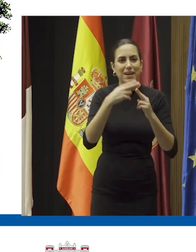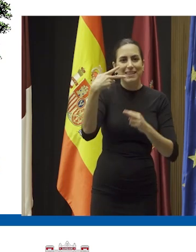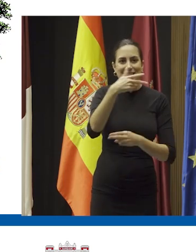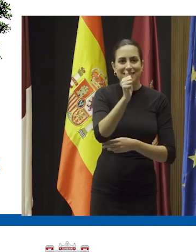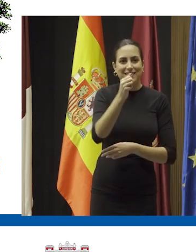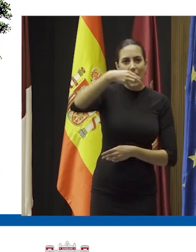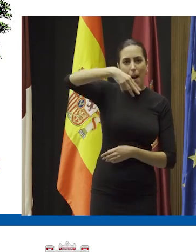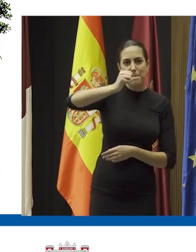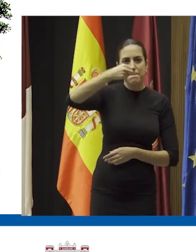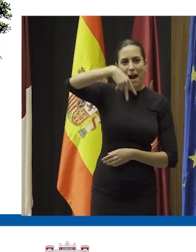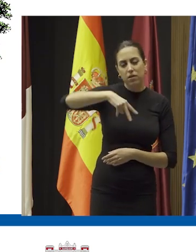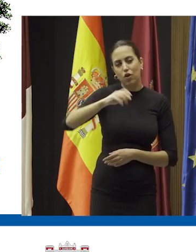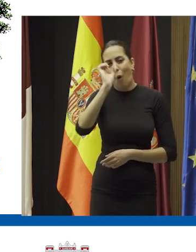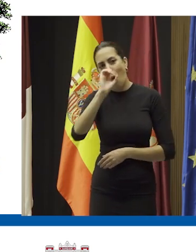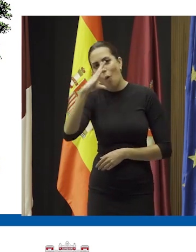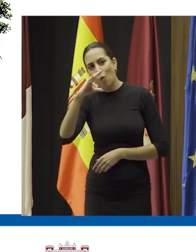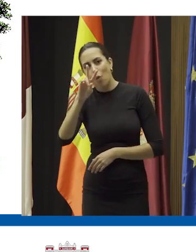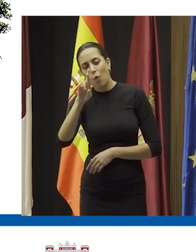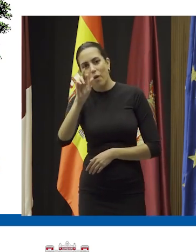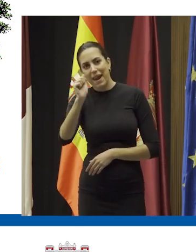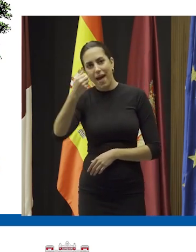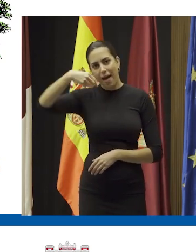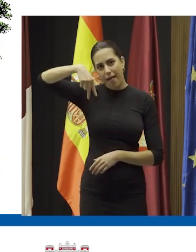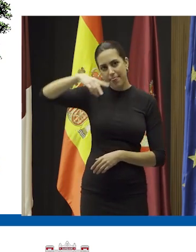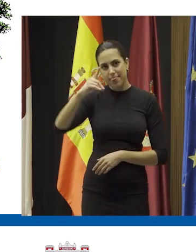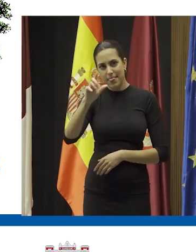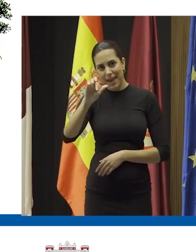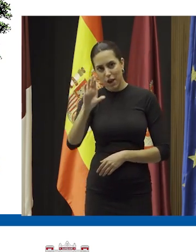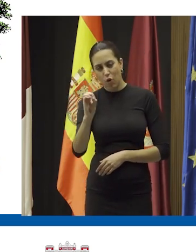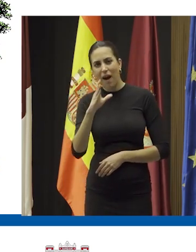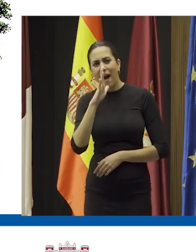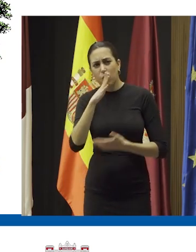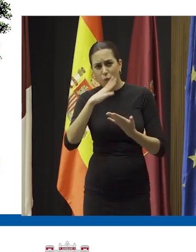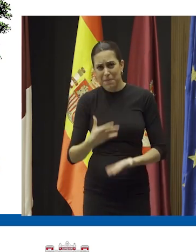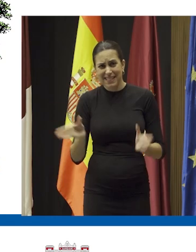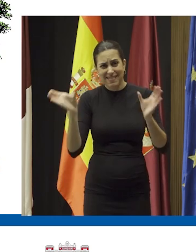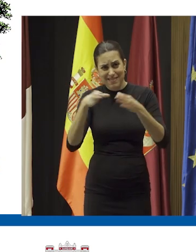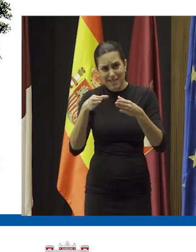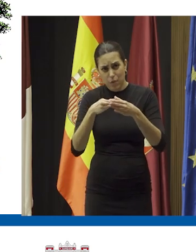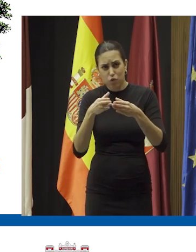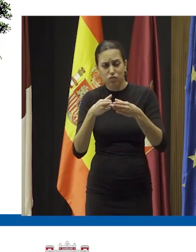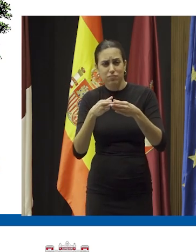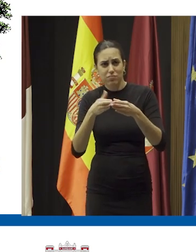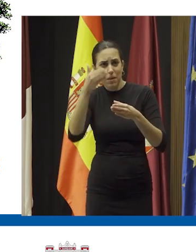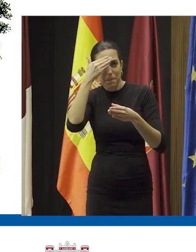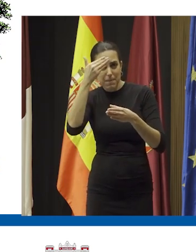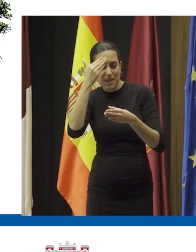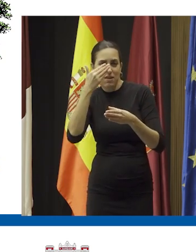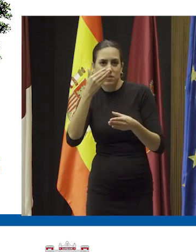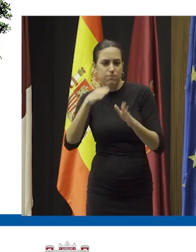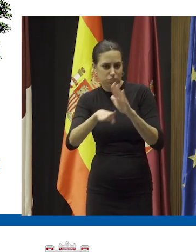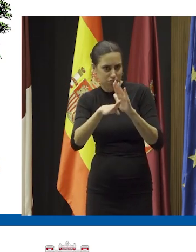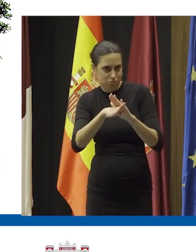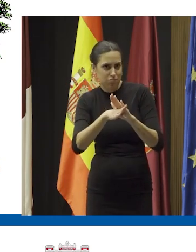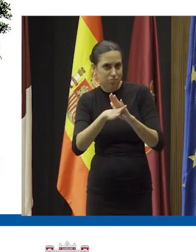que todavía en muchas partes, tribus primitivas, se sigue utilizando. Y en lugares donde la medicina